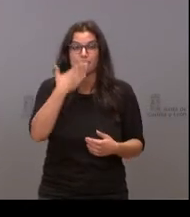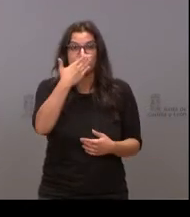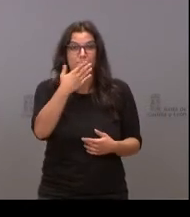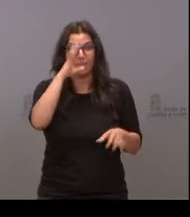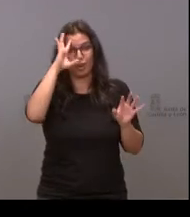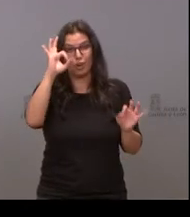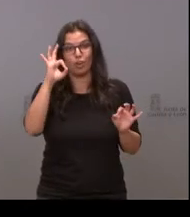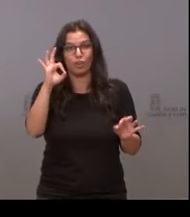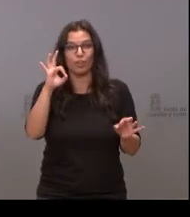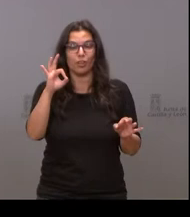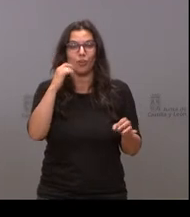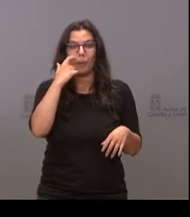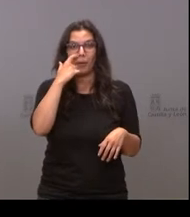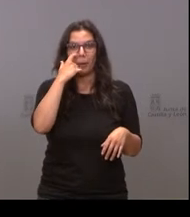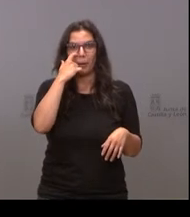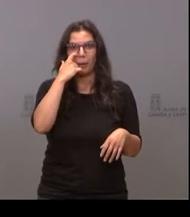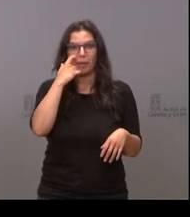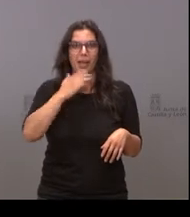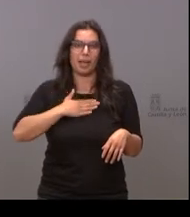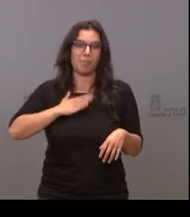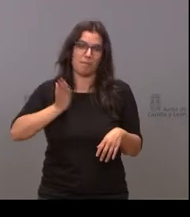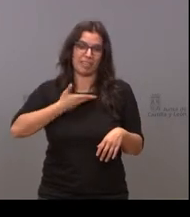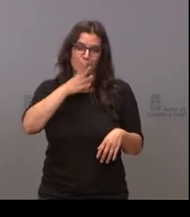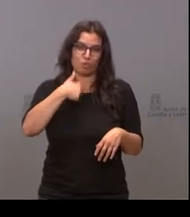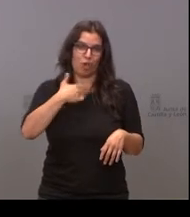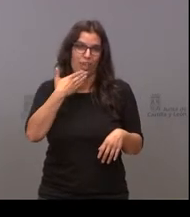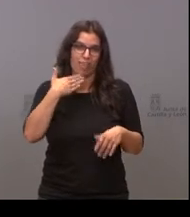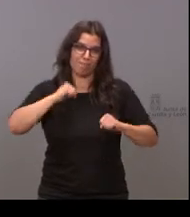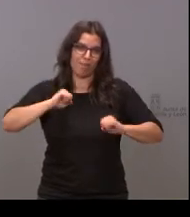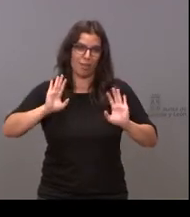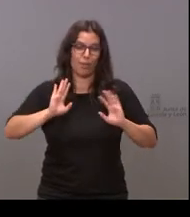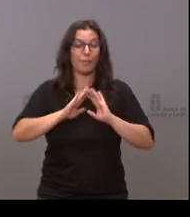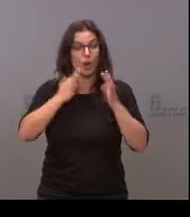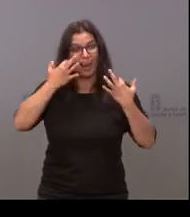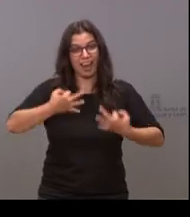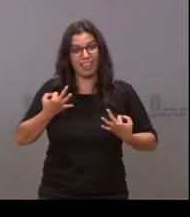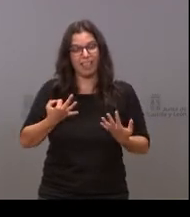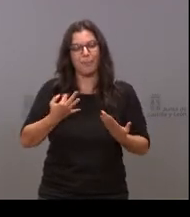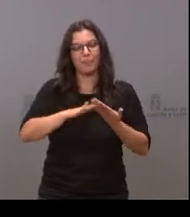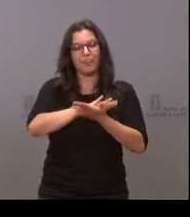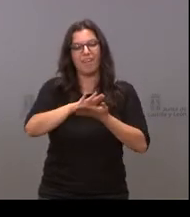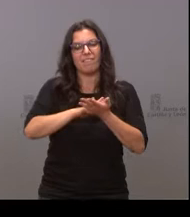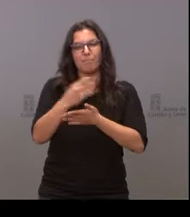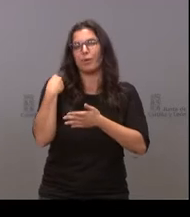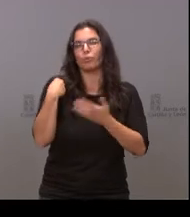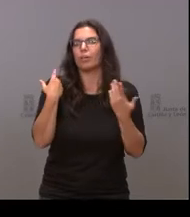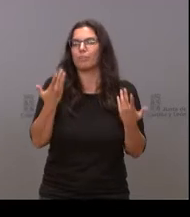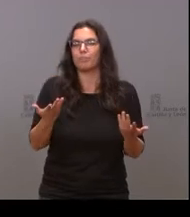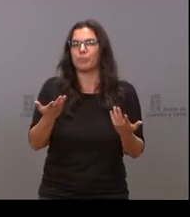a mí me afecta por miedo que realmente a lo que se refería es que